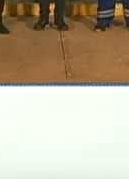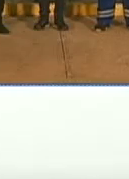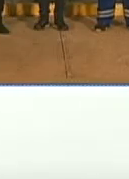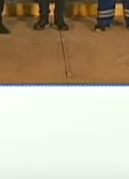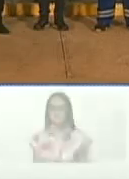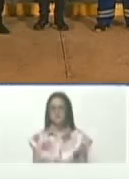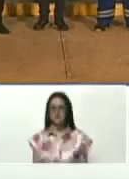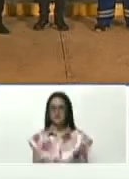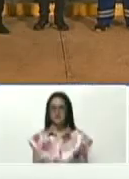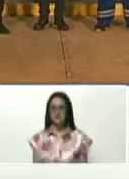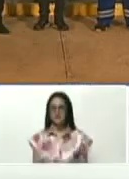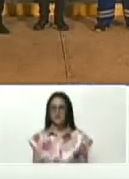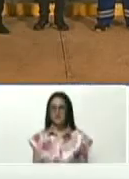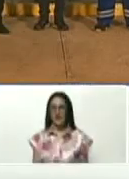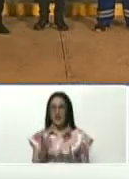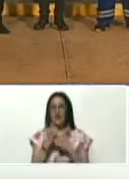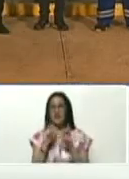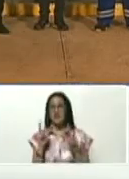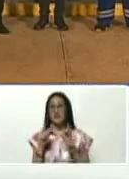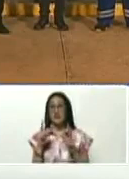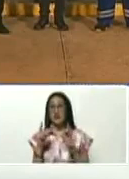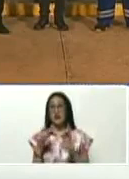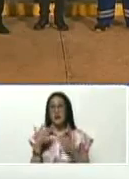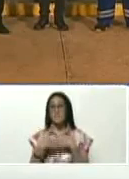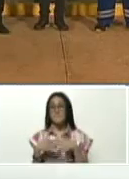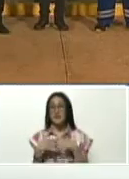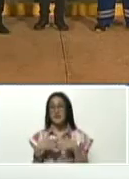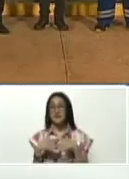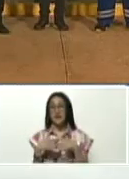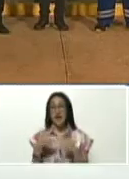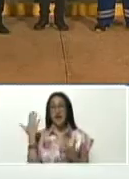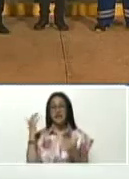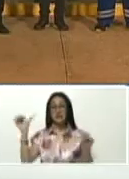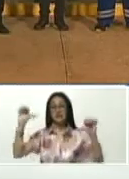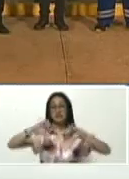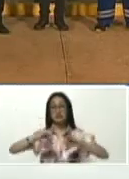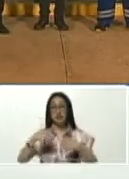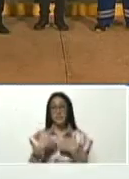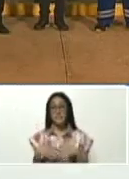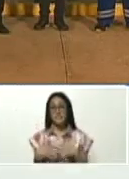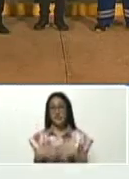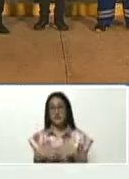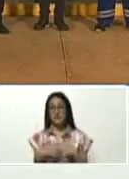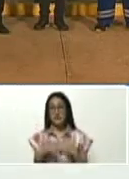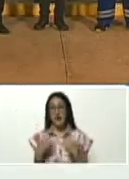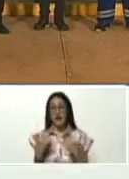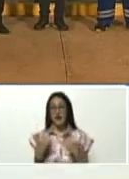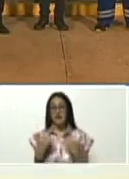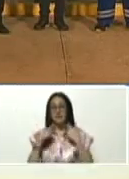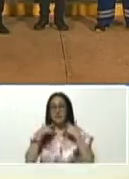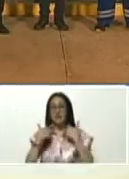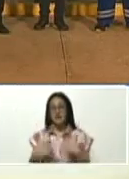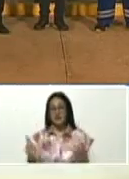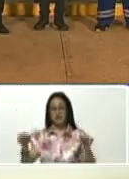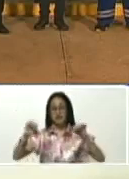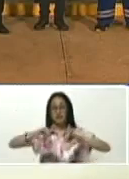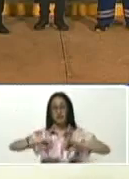ya, Monómero. Y Monómero estaba destruida, la dejaron oxidarse,